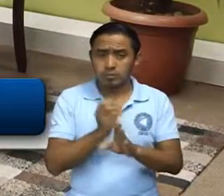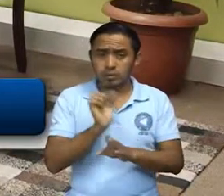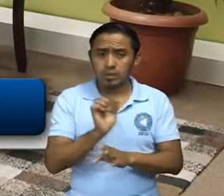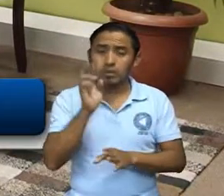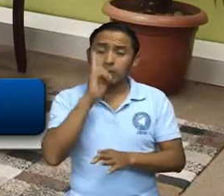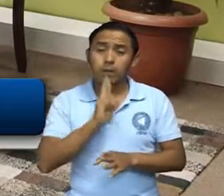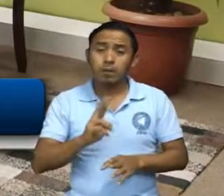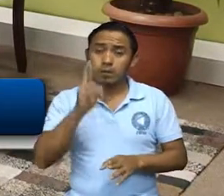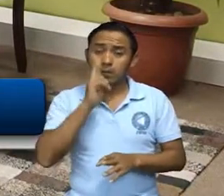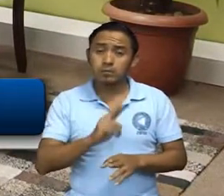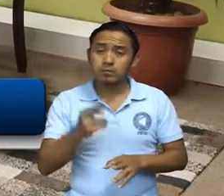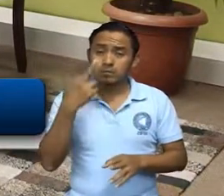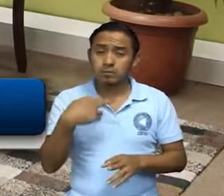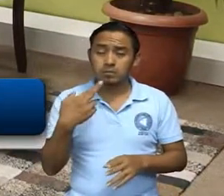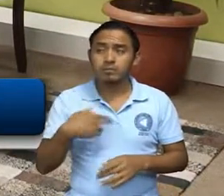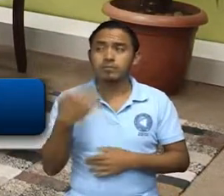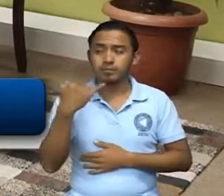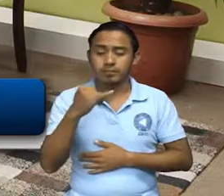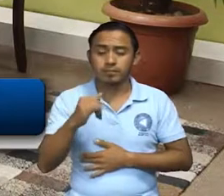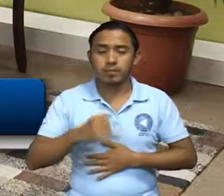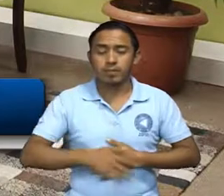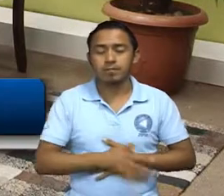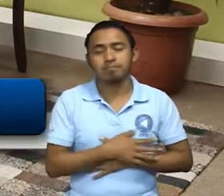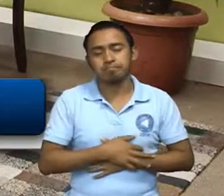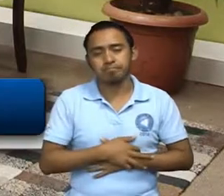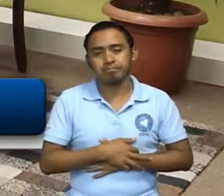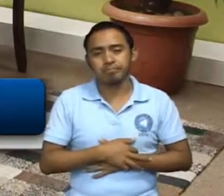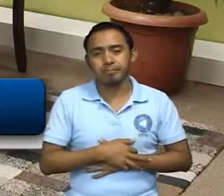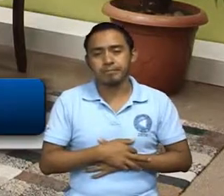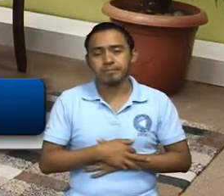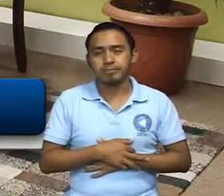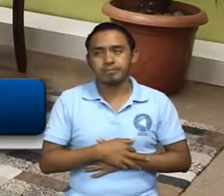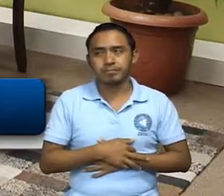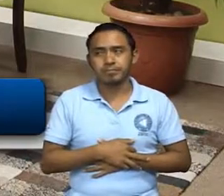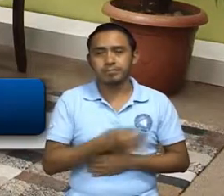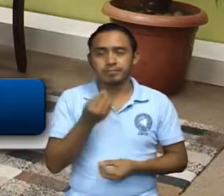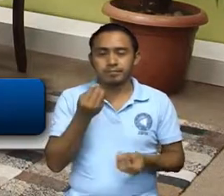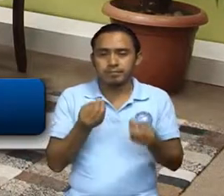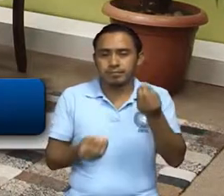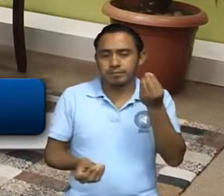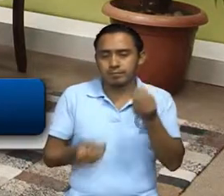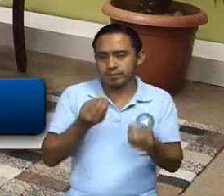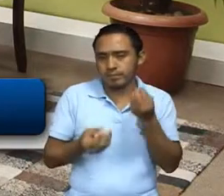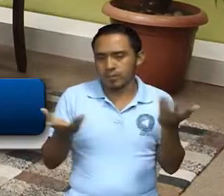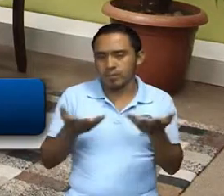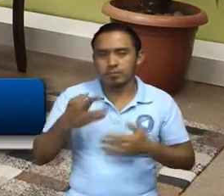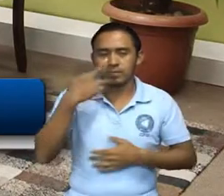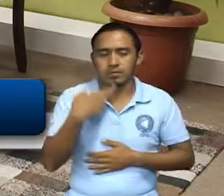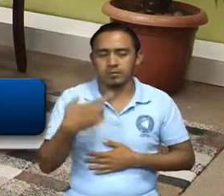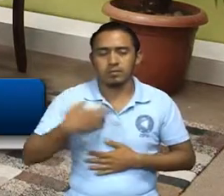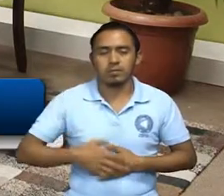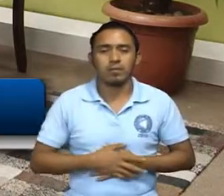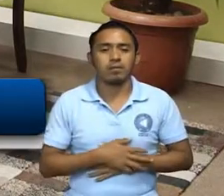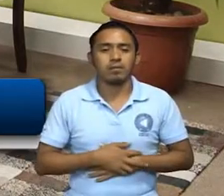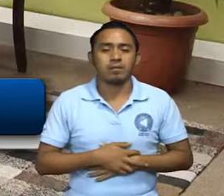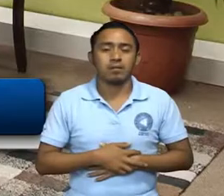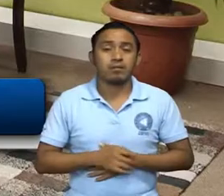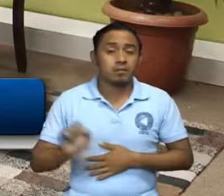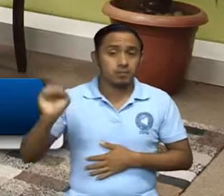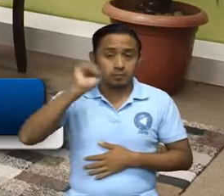mareo posteriormente? Sí, porque pero depende del tipo de sangrado. Por ejemplo, el golpe en